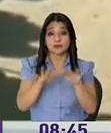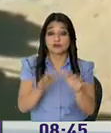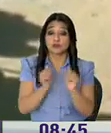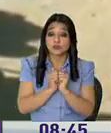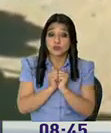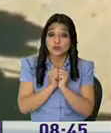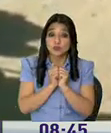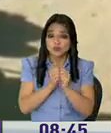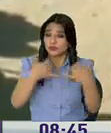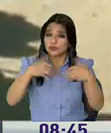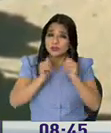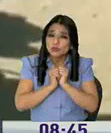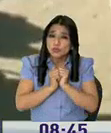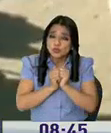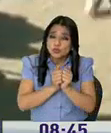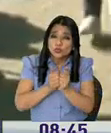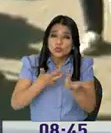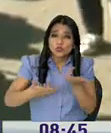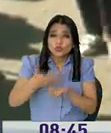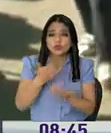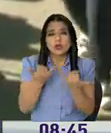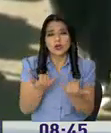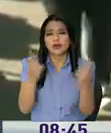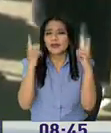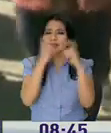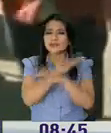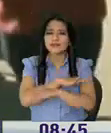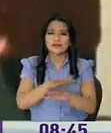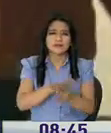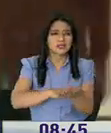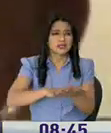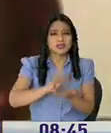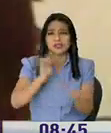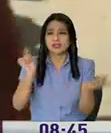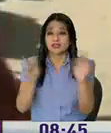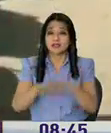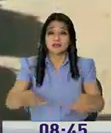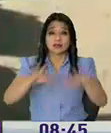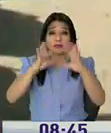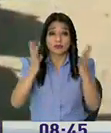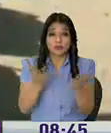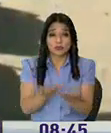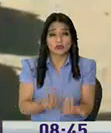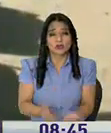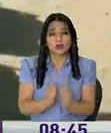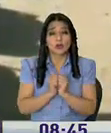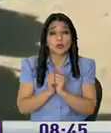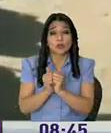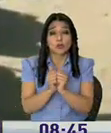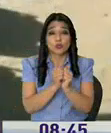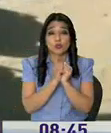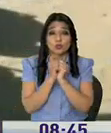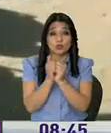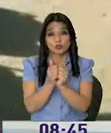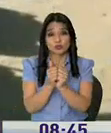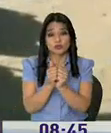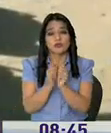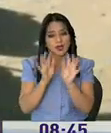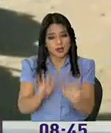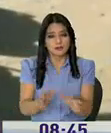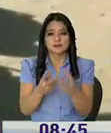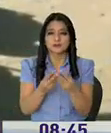en este tiempo tan convulsionado que estamos pasando el mundo entero, pues unidos es la única manera de